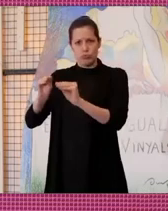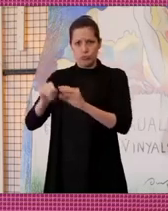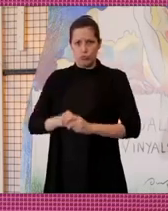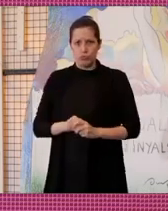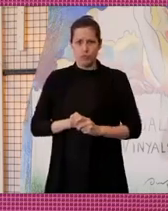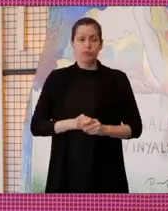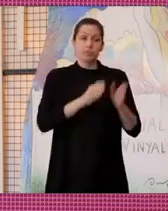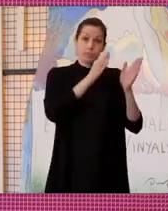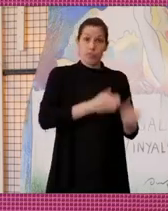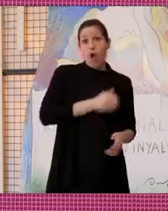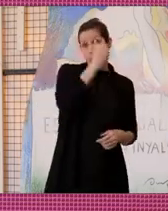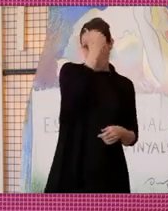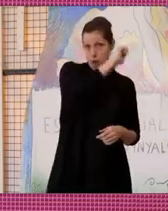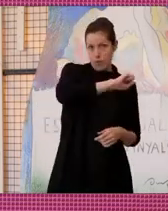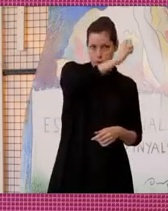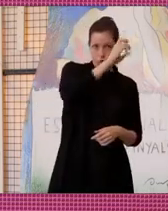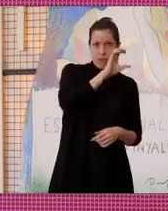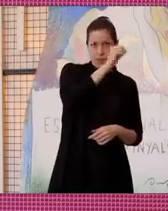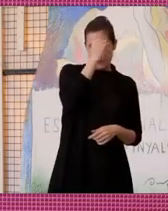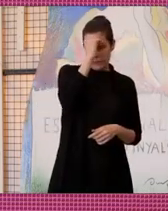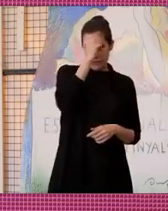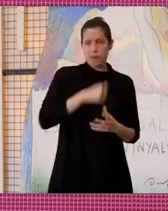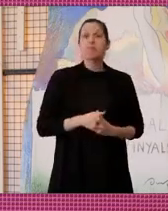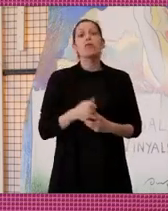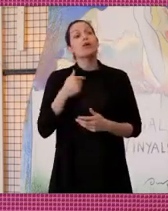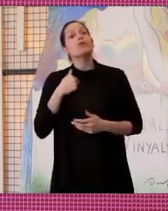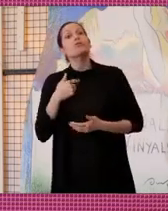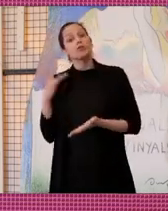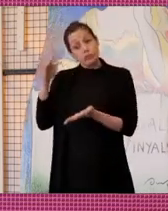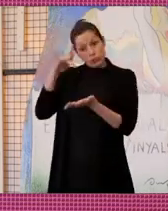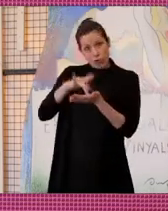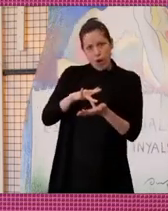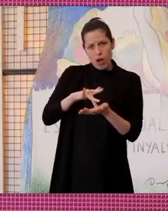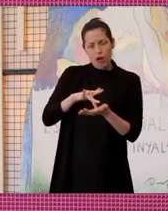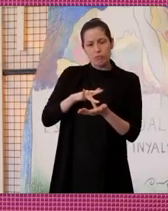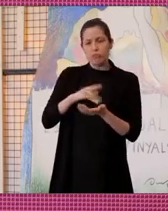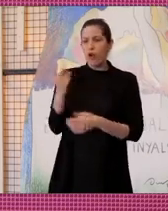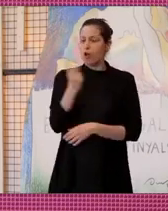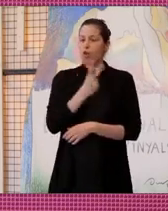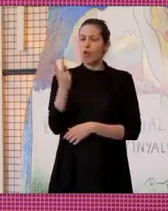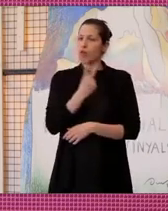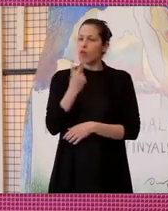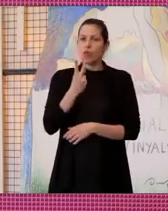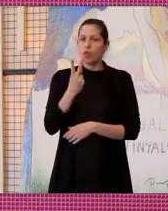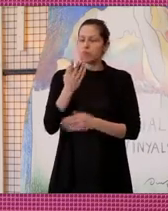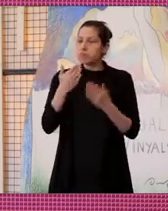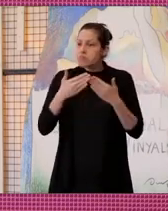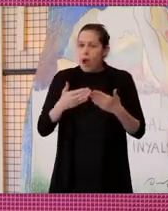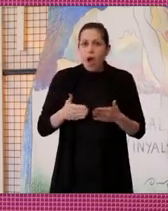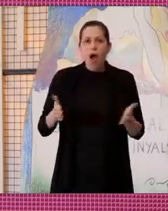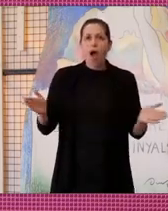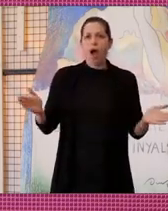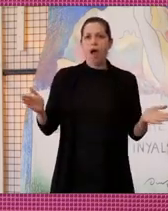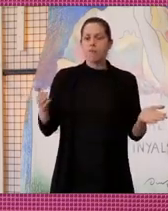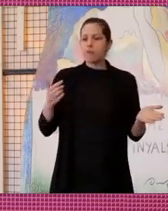fui nombrada yo y yo llegué y me encontré que me recibieron con los brazos abiertos es decir sin